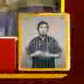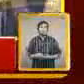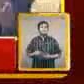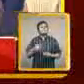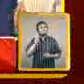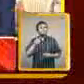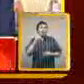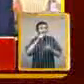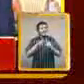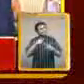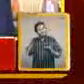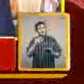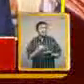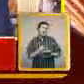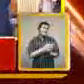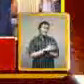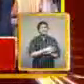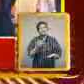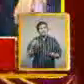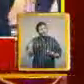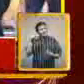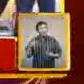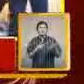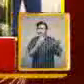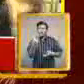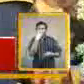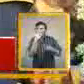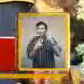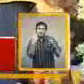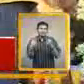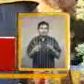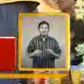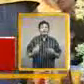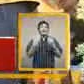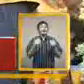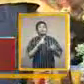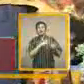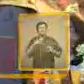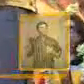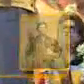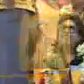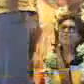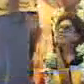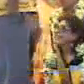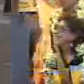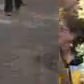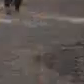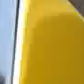ilustre, aunque Luis Alberto Moreno ha estado varias veces ya en La Paz, varias veces, así que ya es un